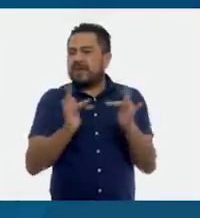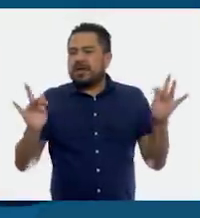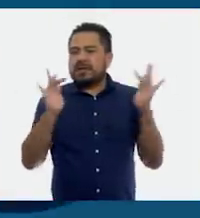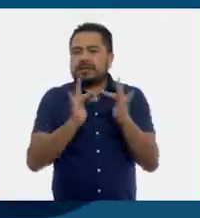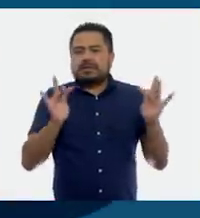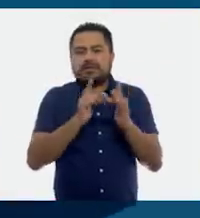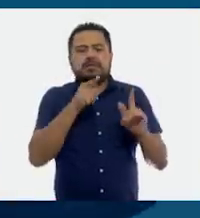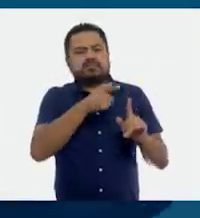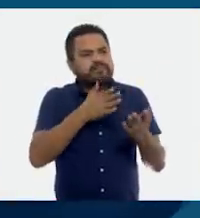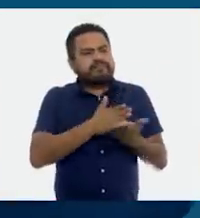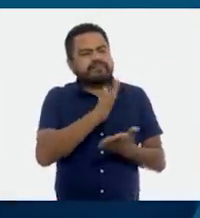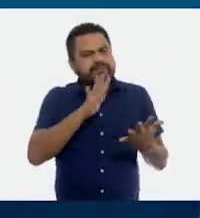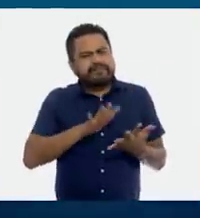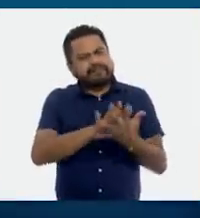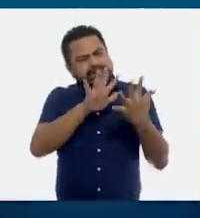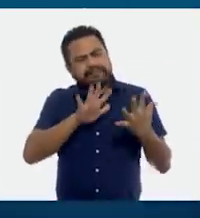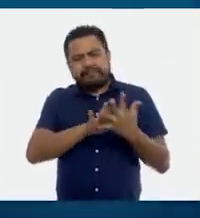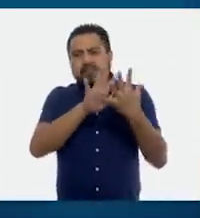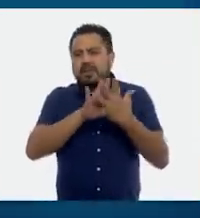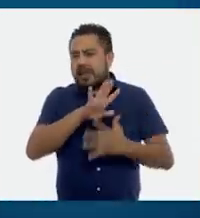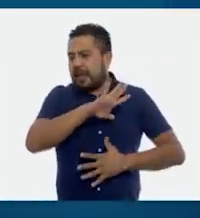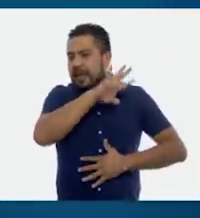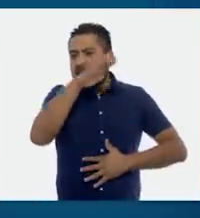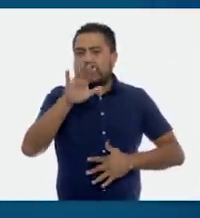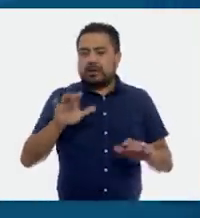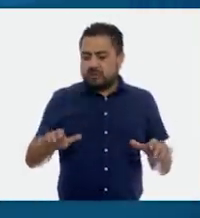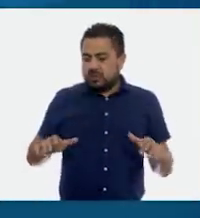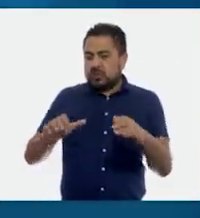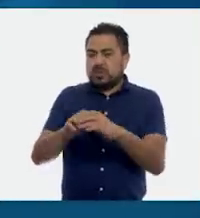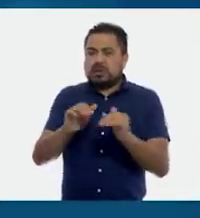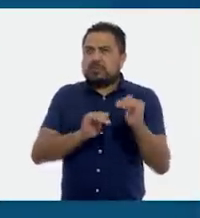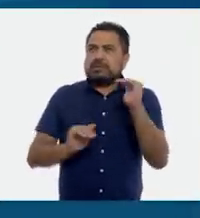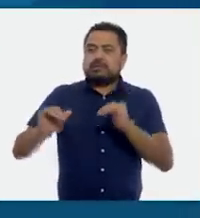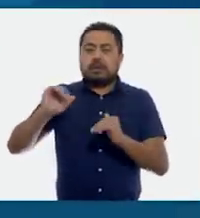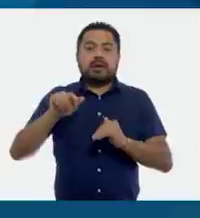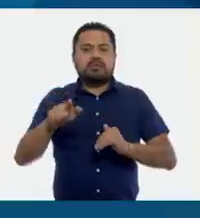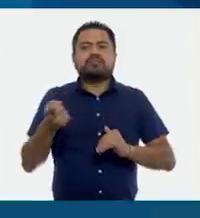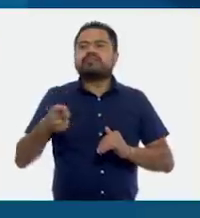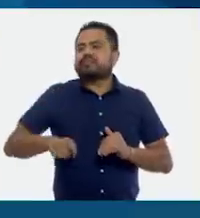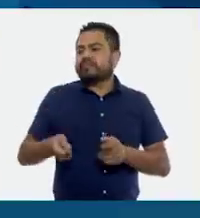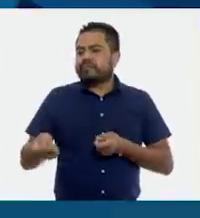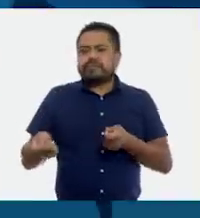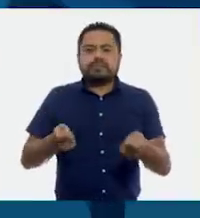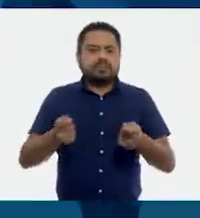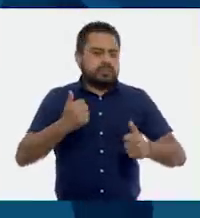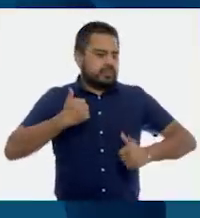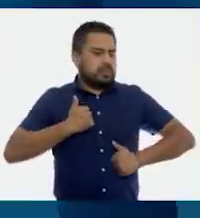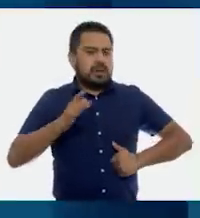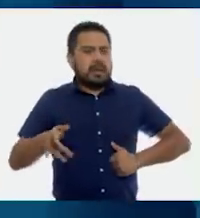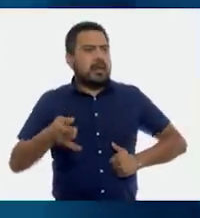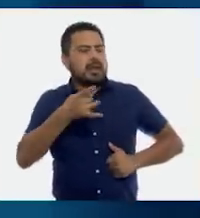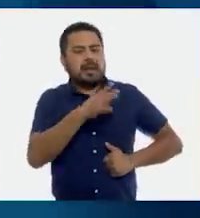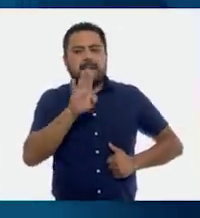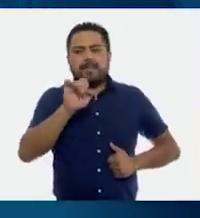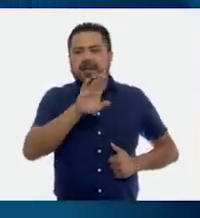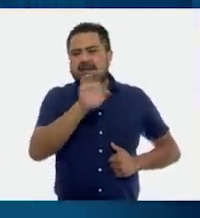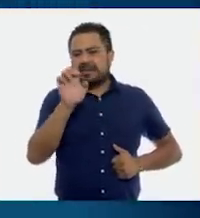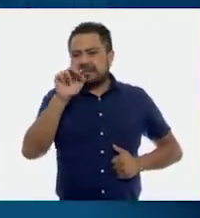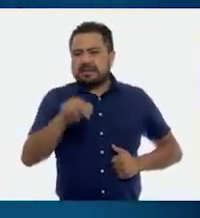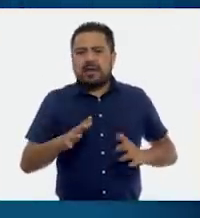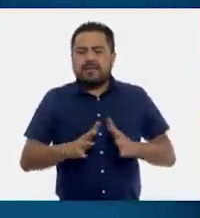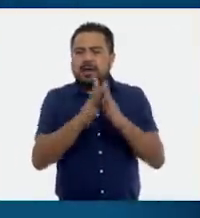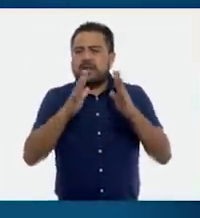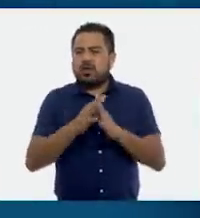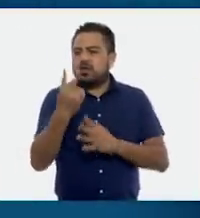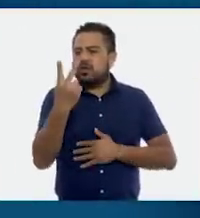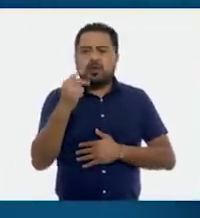destacó en los campos de batalla y llegó a ser general de división. Comandó al ejército que derrotó a las fuerzas del mariscal Bazaine en la batalla del 2 de